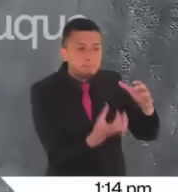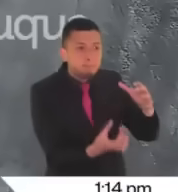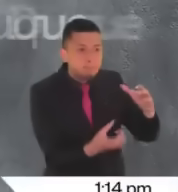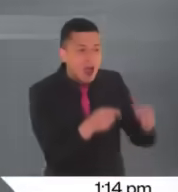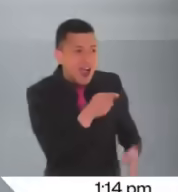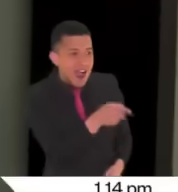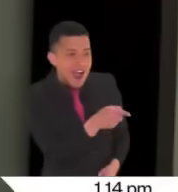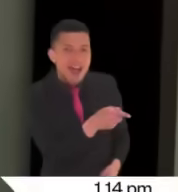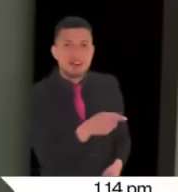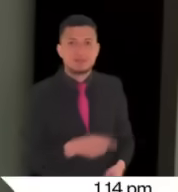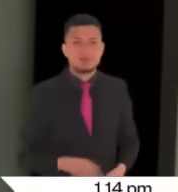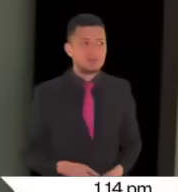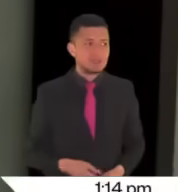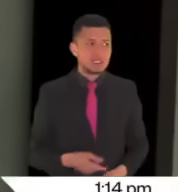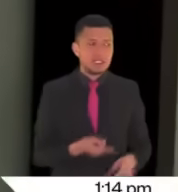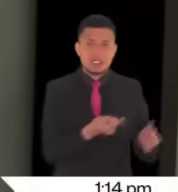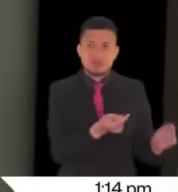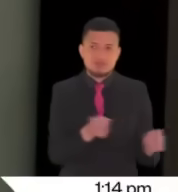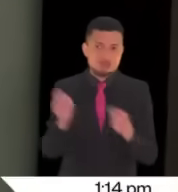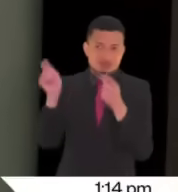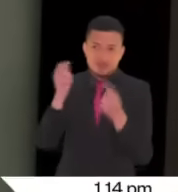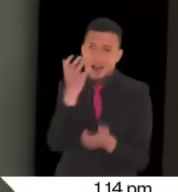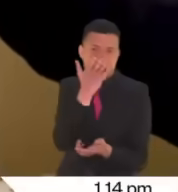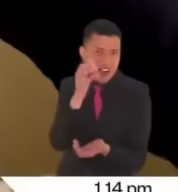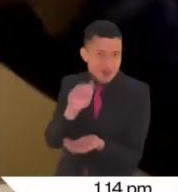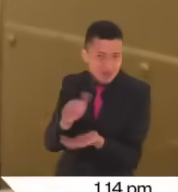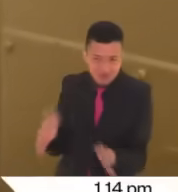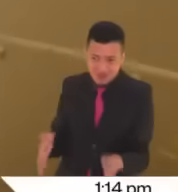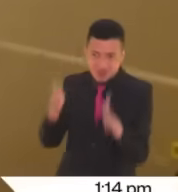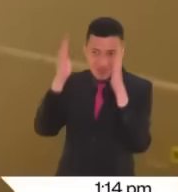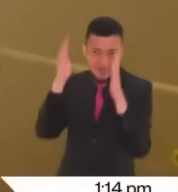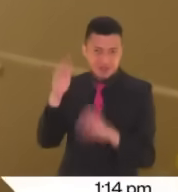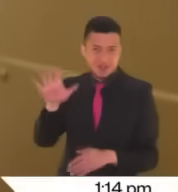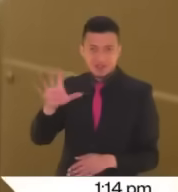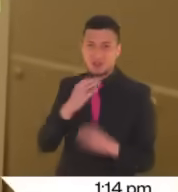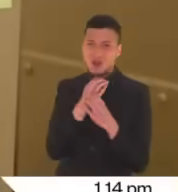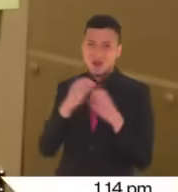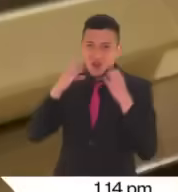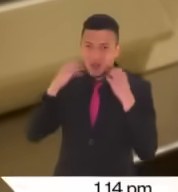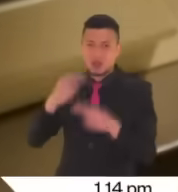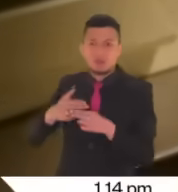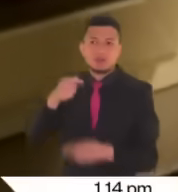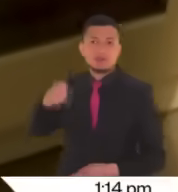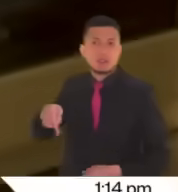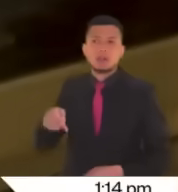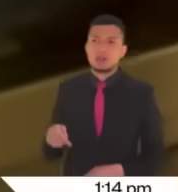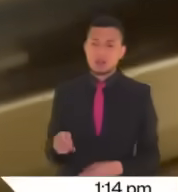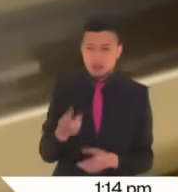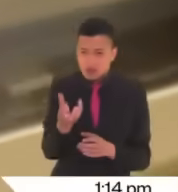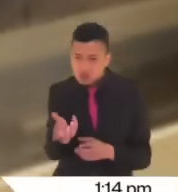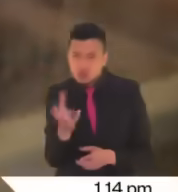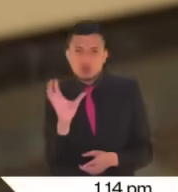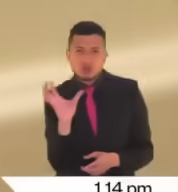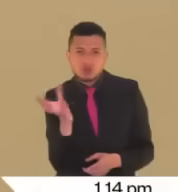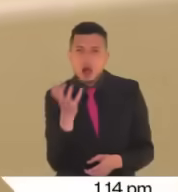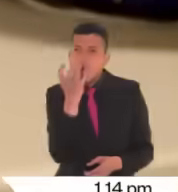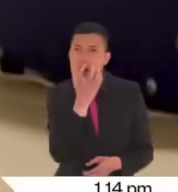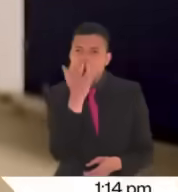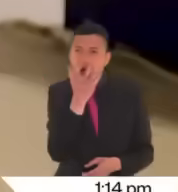fue llevado a las incubadoras del tradicional edificio El Cóndor del parque y en condiciones artificiales Rafiki avanzó en su